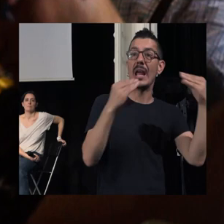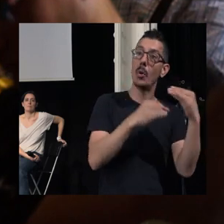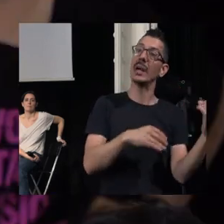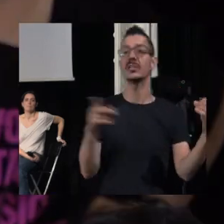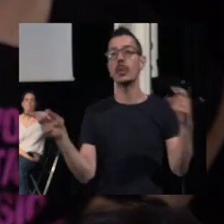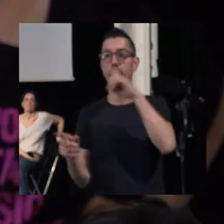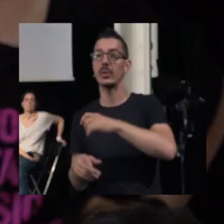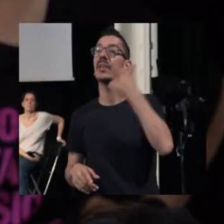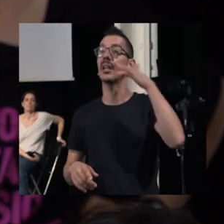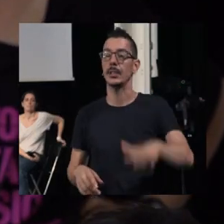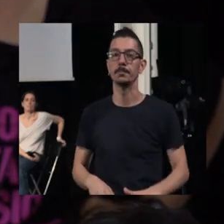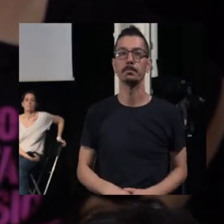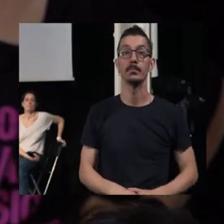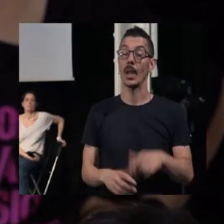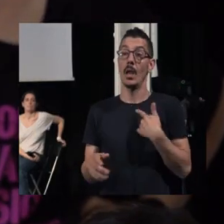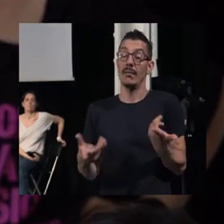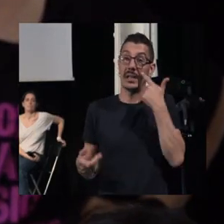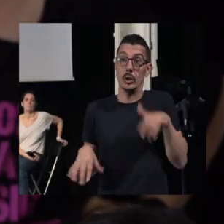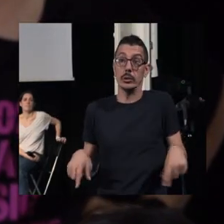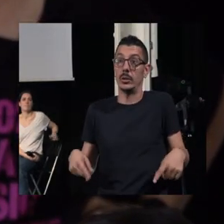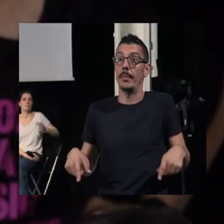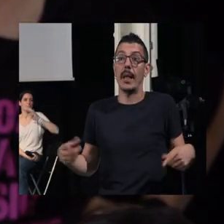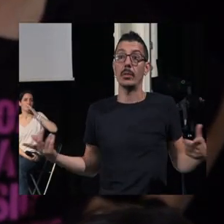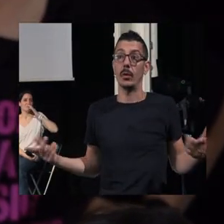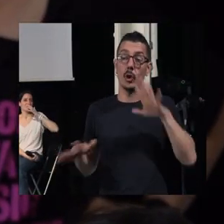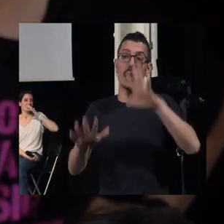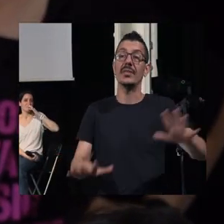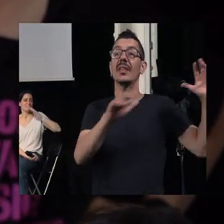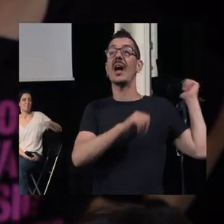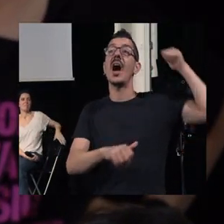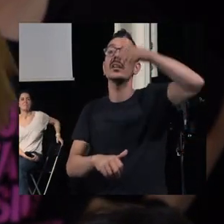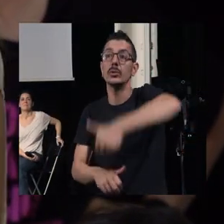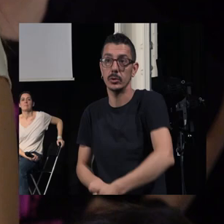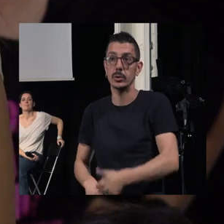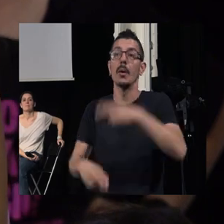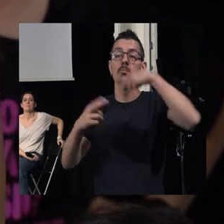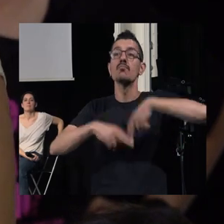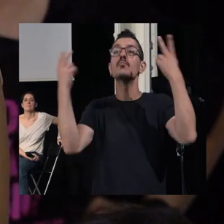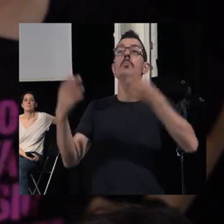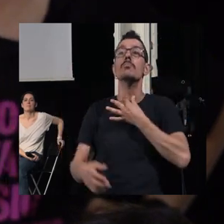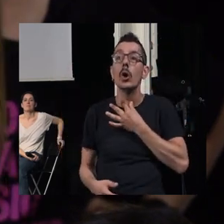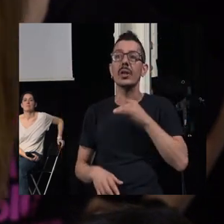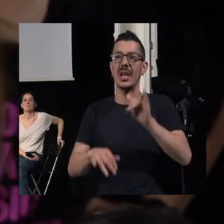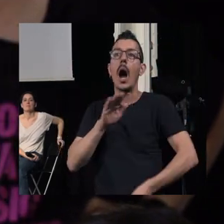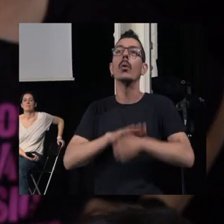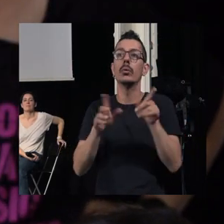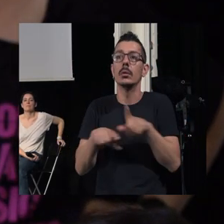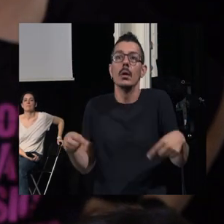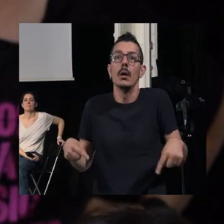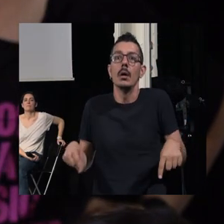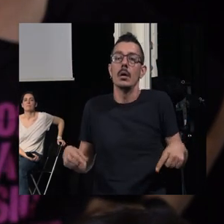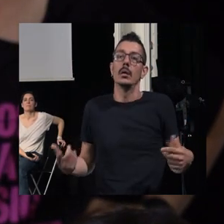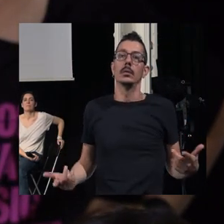me gustaría, veis que estoy temblando, o sea, llevo 10 años hablando en público y sigo temblando. Creo